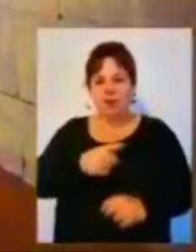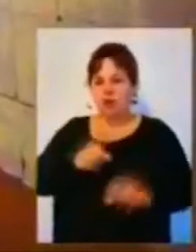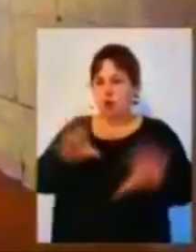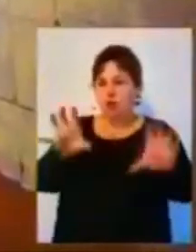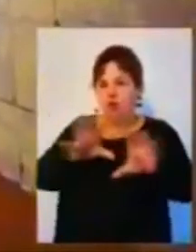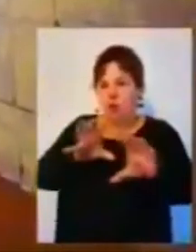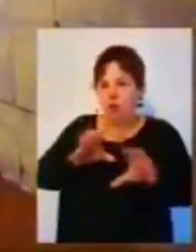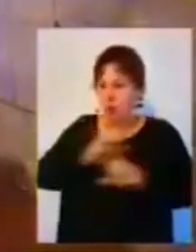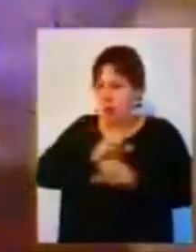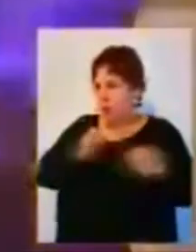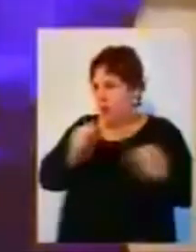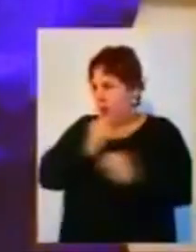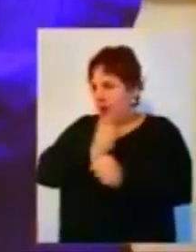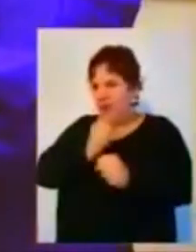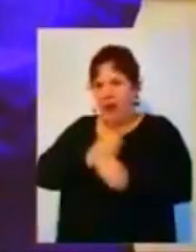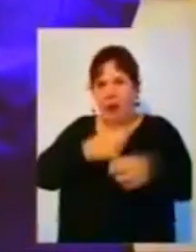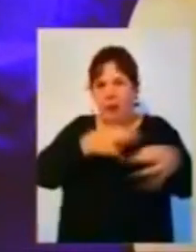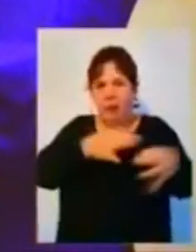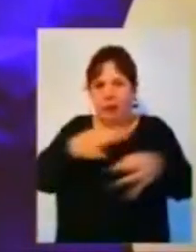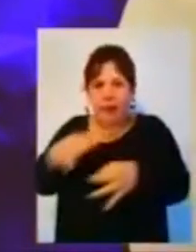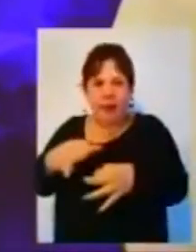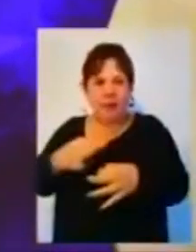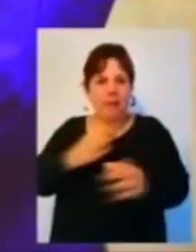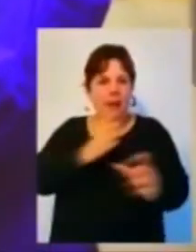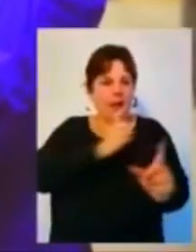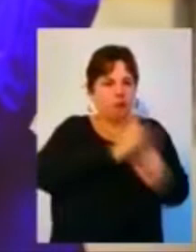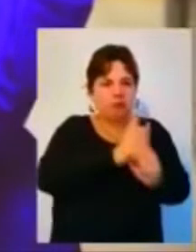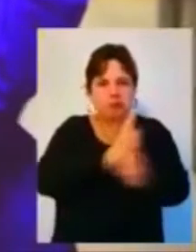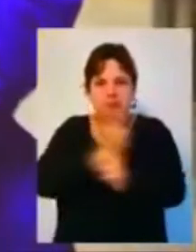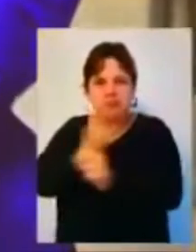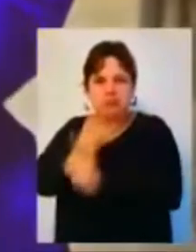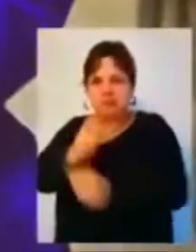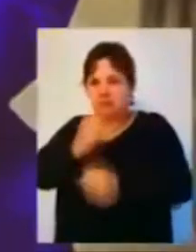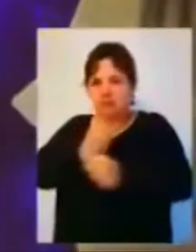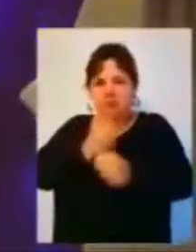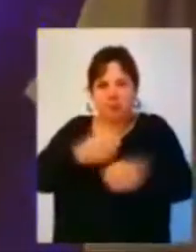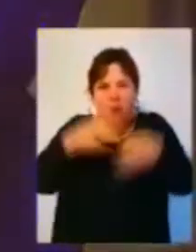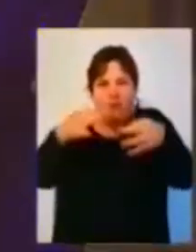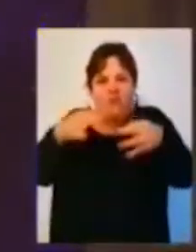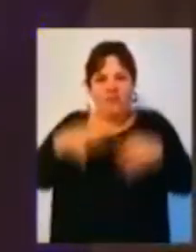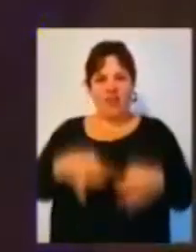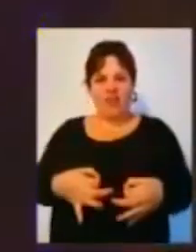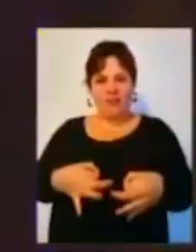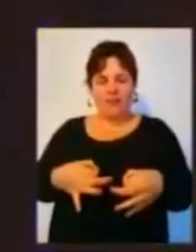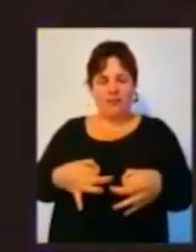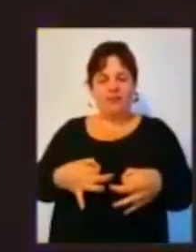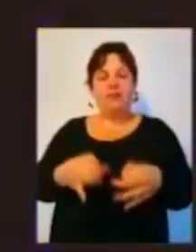situaciones vulnerables tremendamente que hacen que sea una situación difícil. Tenemos varias cosas. Nosotros